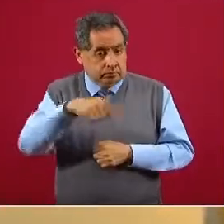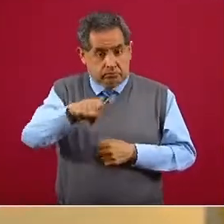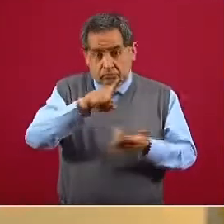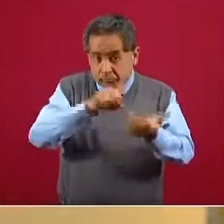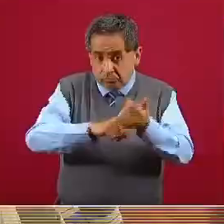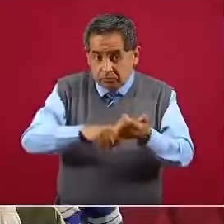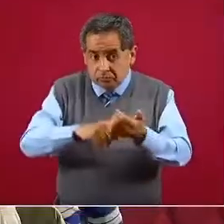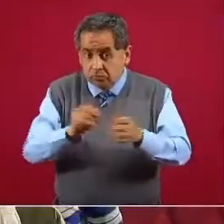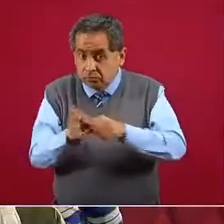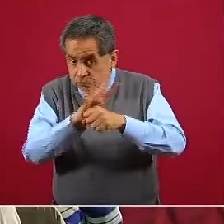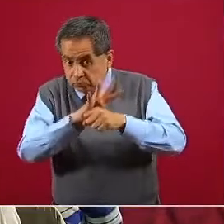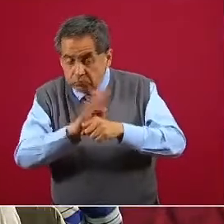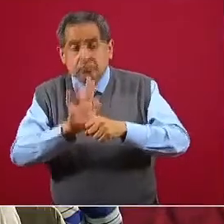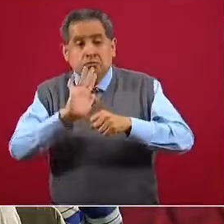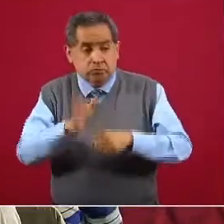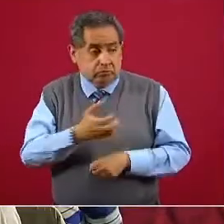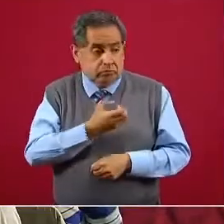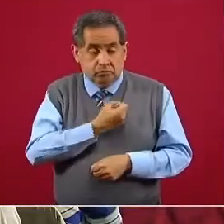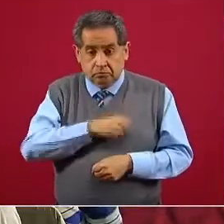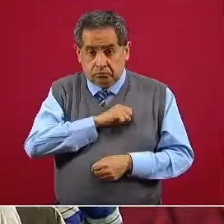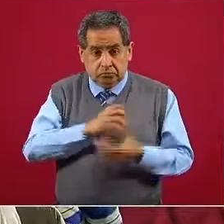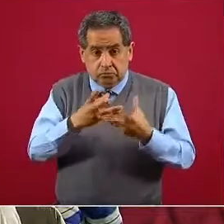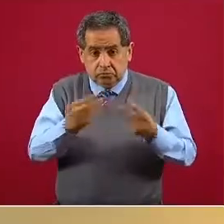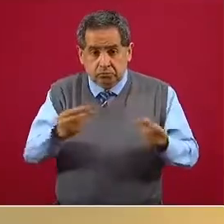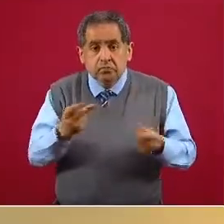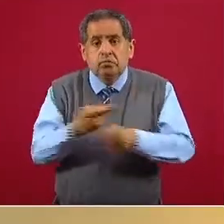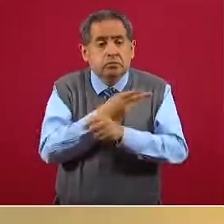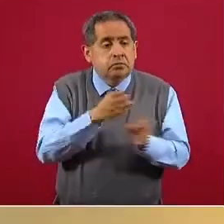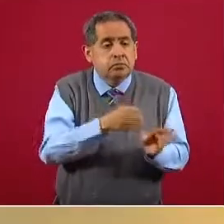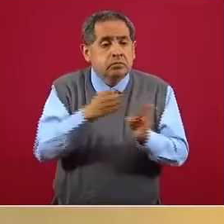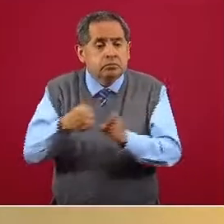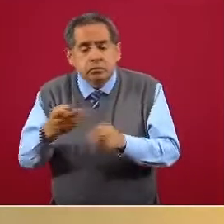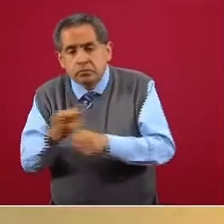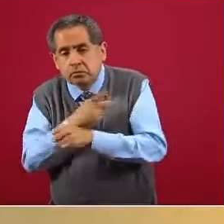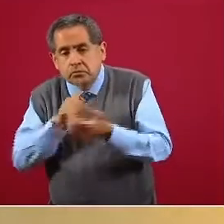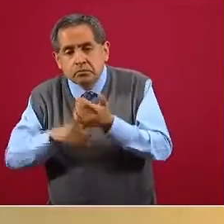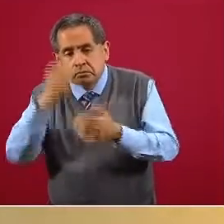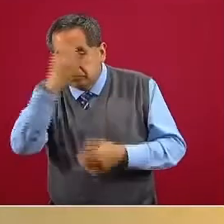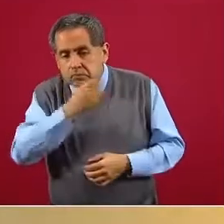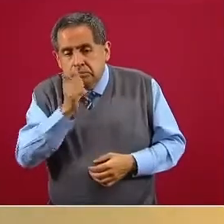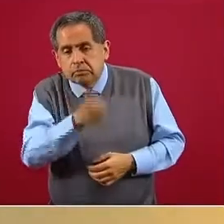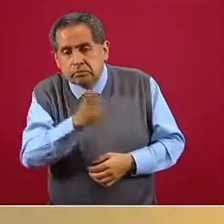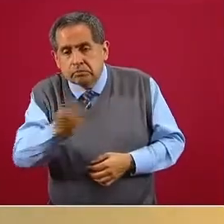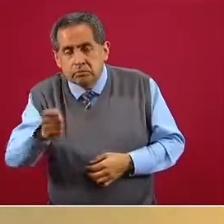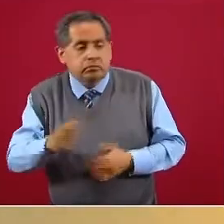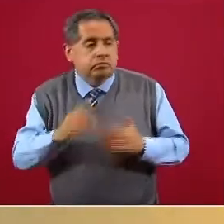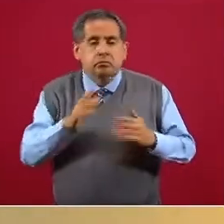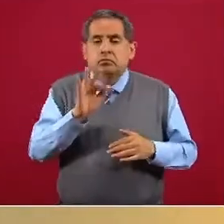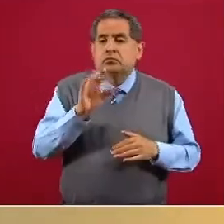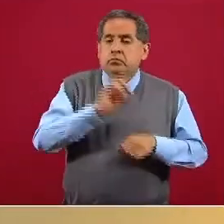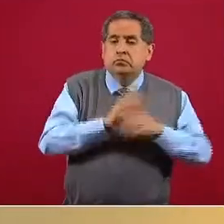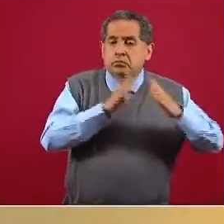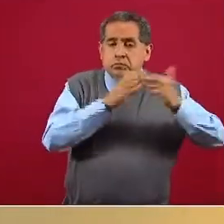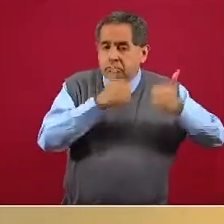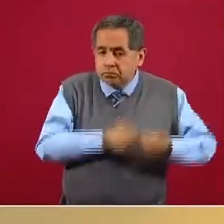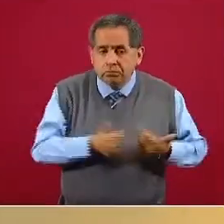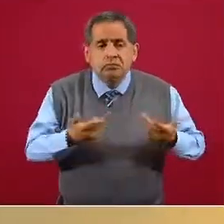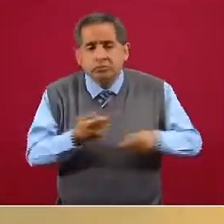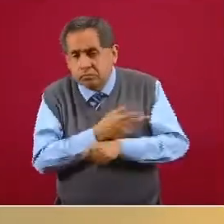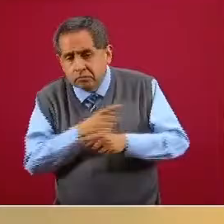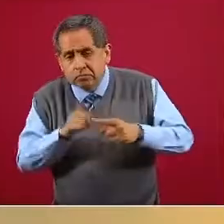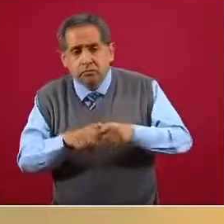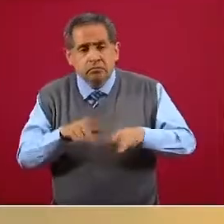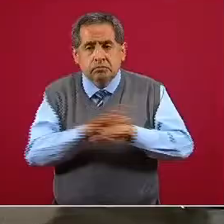familia que hayan padecido COVID y cuál ha sido su evolución en salud, la cuarentena y movilidad, cambios